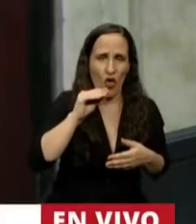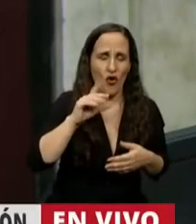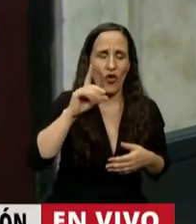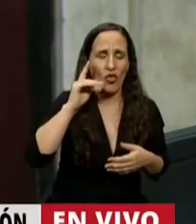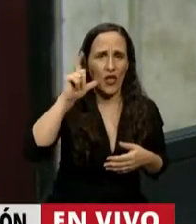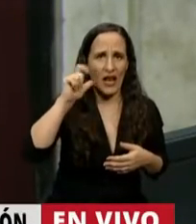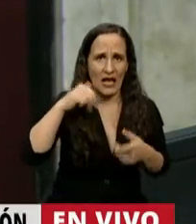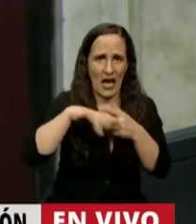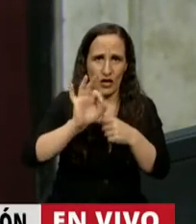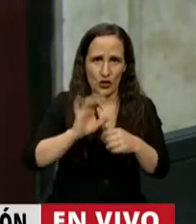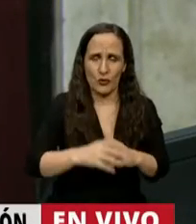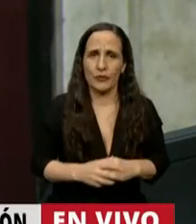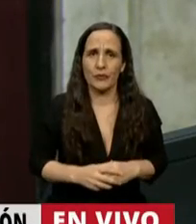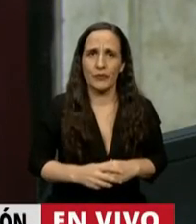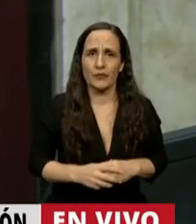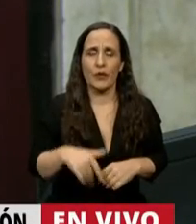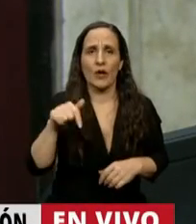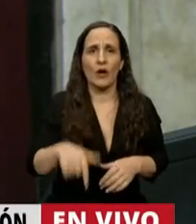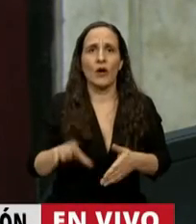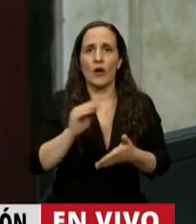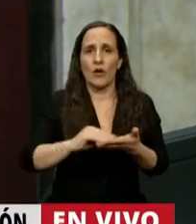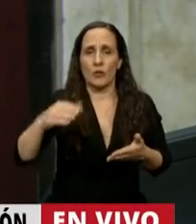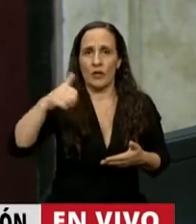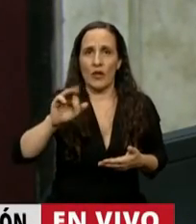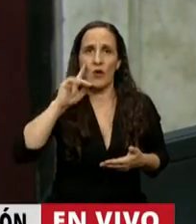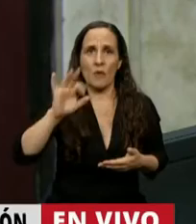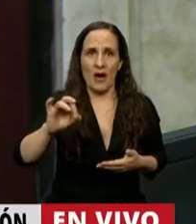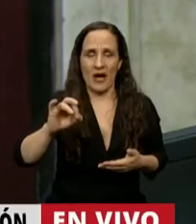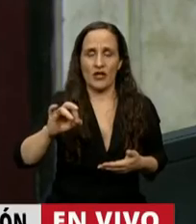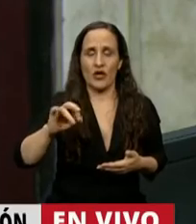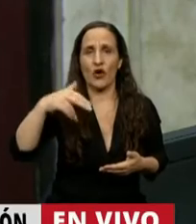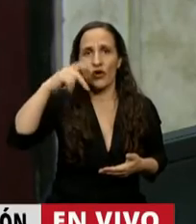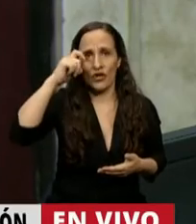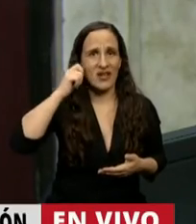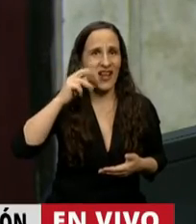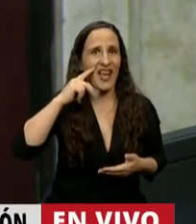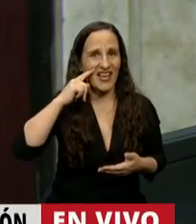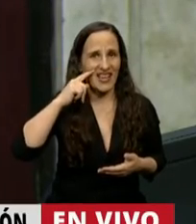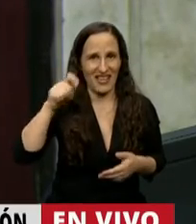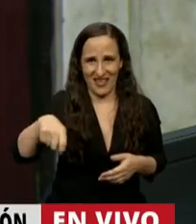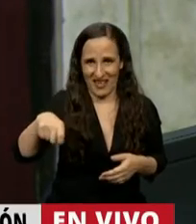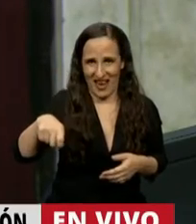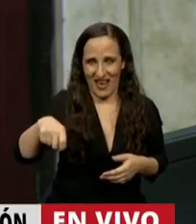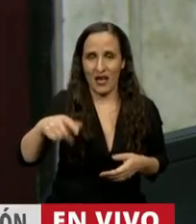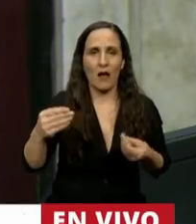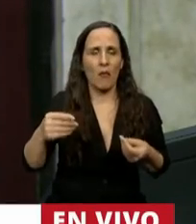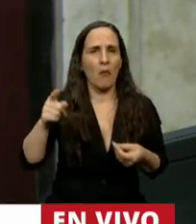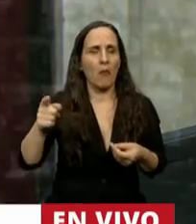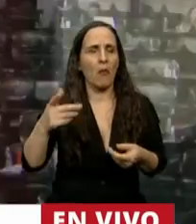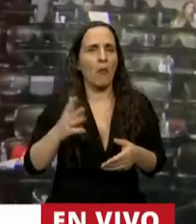En uso de la palabra, el diputado Mario Negri, que pidió la palabra por haber sido aludido.